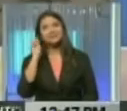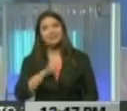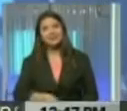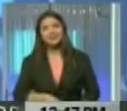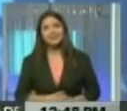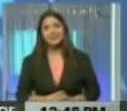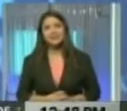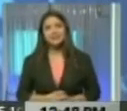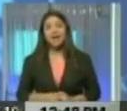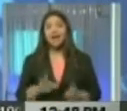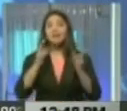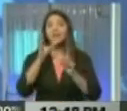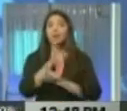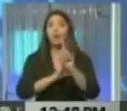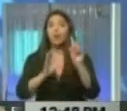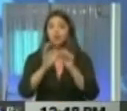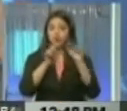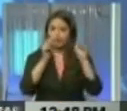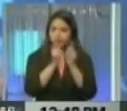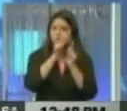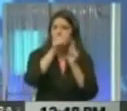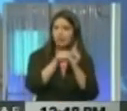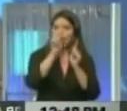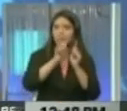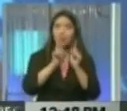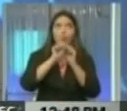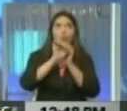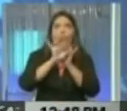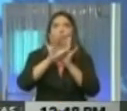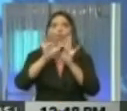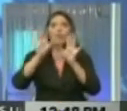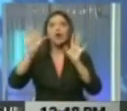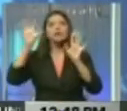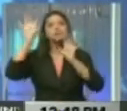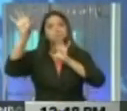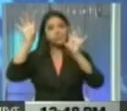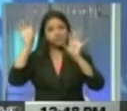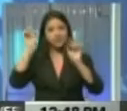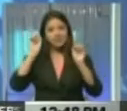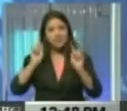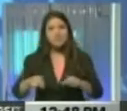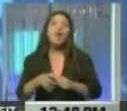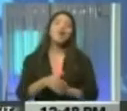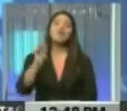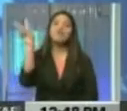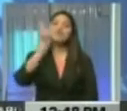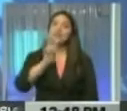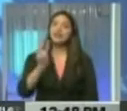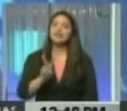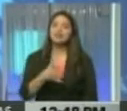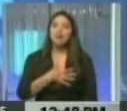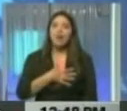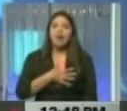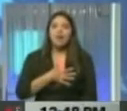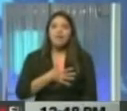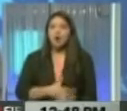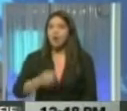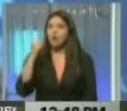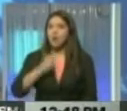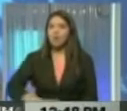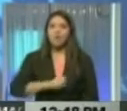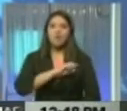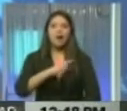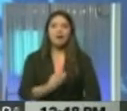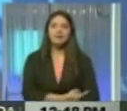Y es que la movida cultural no solo se da dentro de Venezuela, también mucho más allá de nuestras fronteras. Y es que Venezuela está cautivando con fuerzas